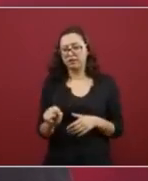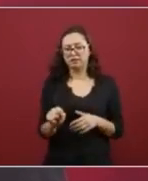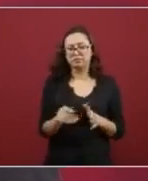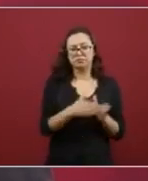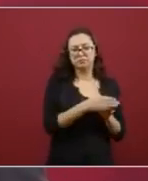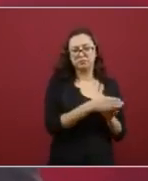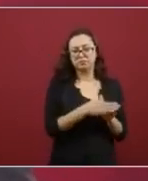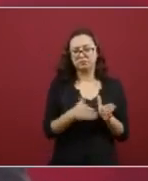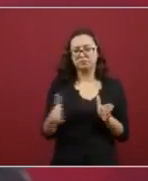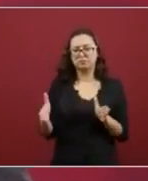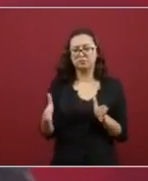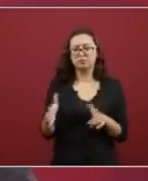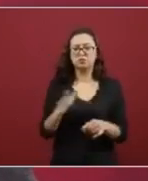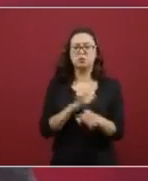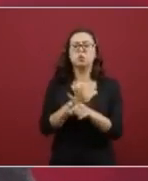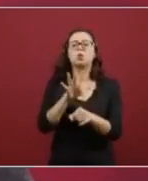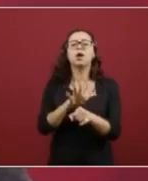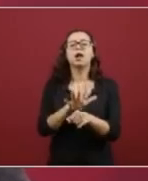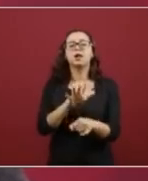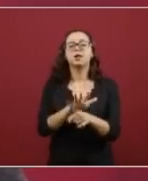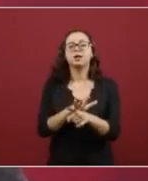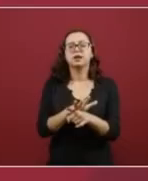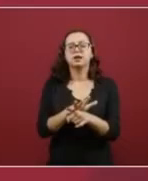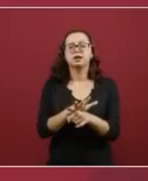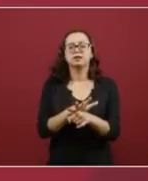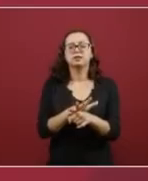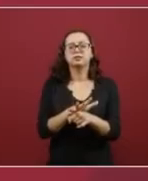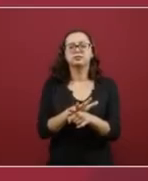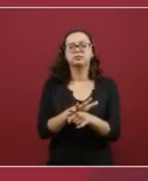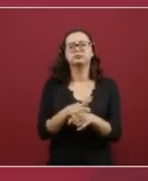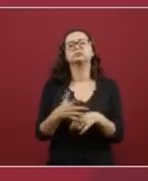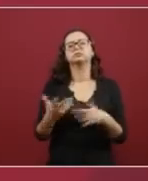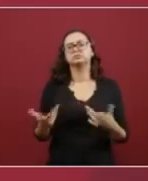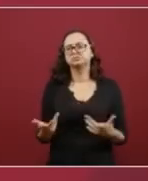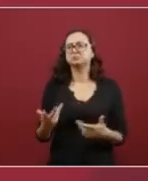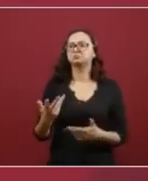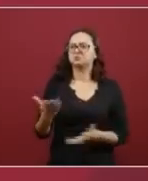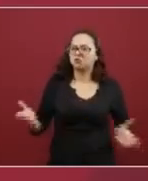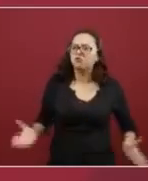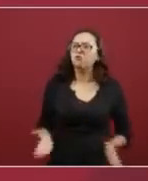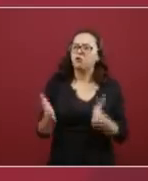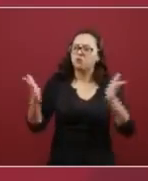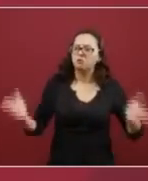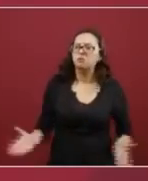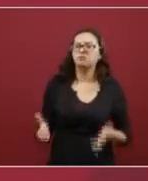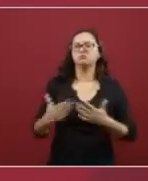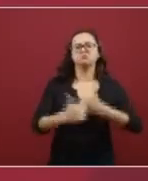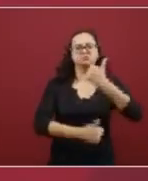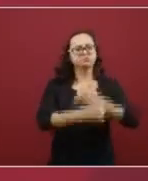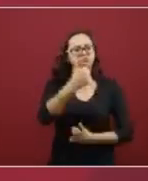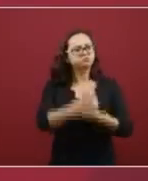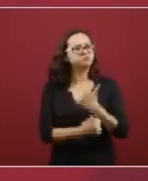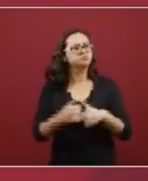es el auspiciar una mayor competencia.